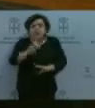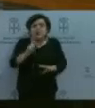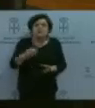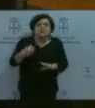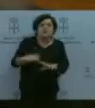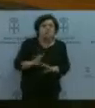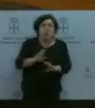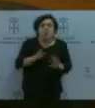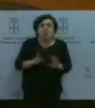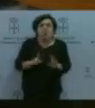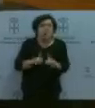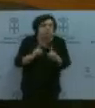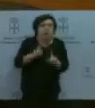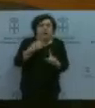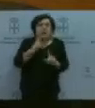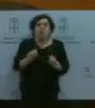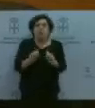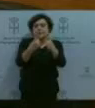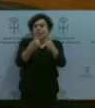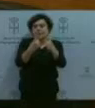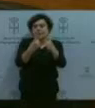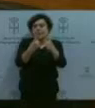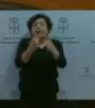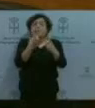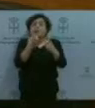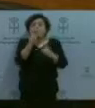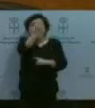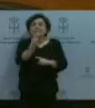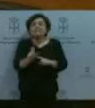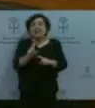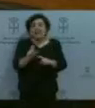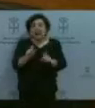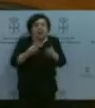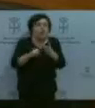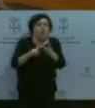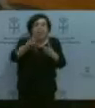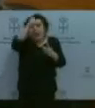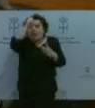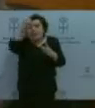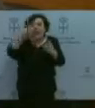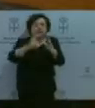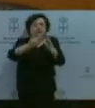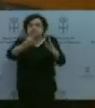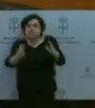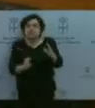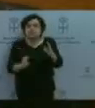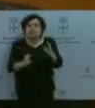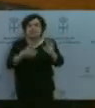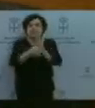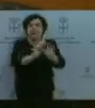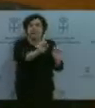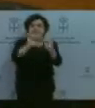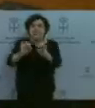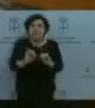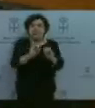oficialidad del italiano, el alemán y el ladino, que solamente tiene el interés de una protección de una lengua minoritaria, en este caso el ladino,